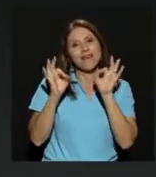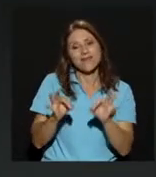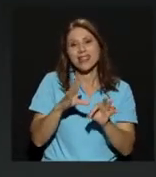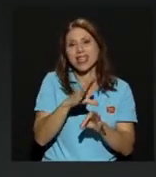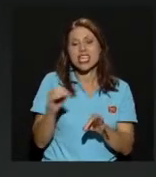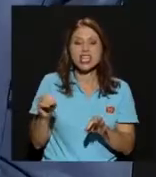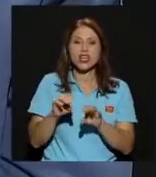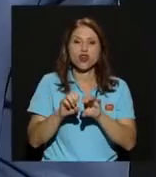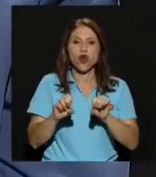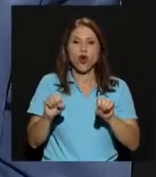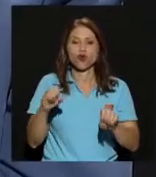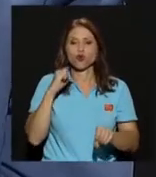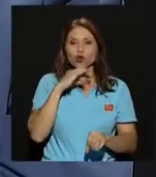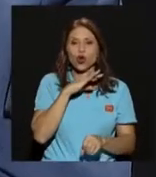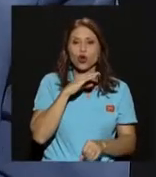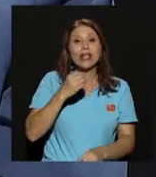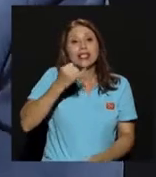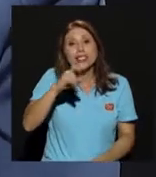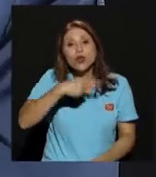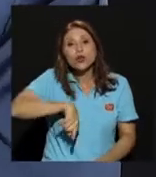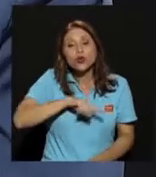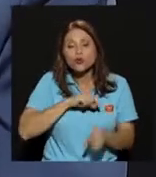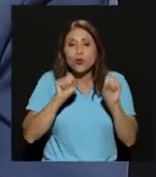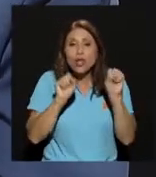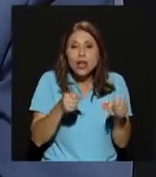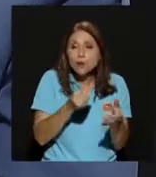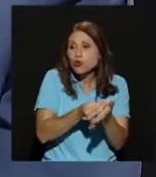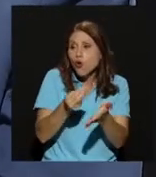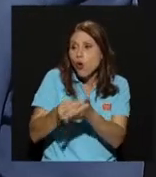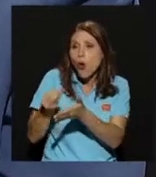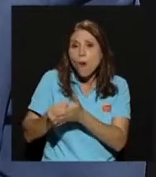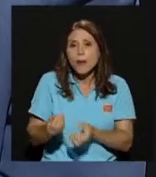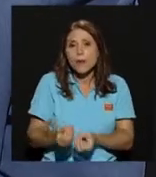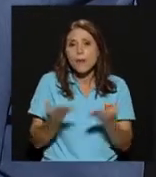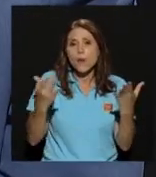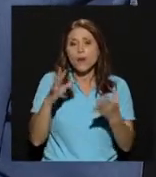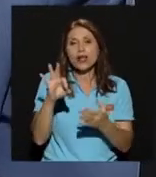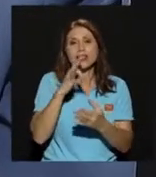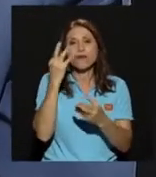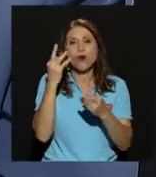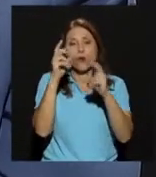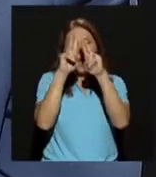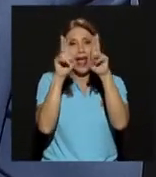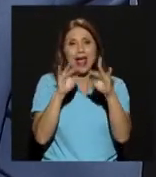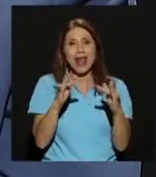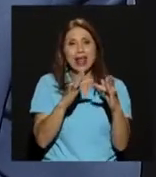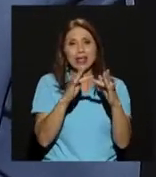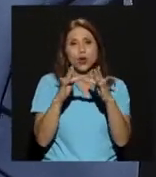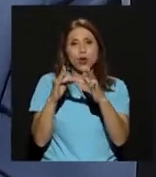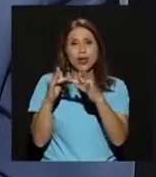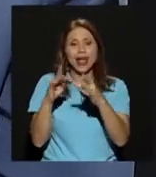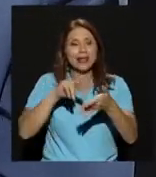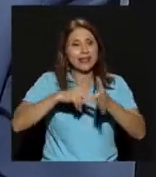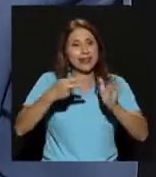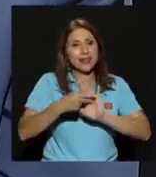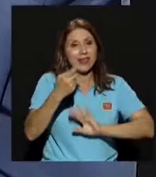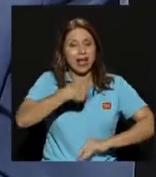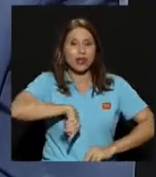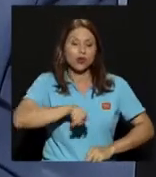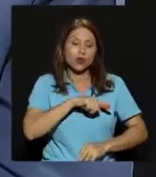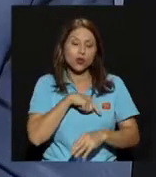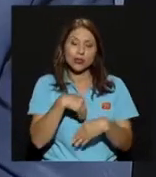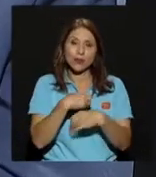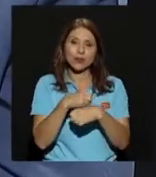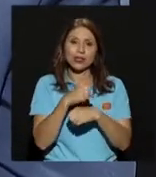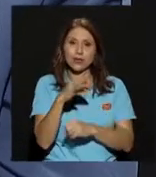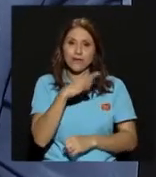pudiéramos hacer las compras de manera electrónica estaríamos generando un gran beneficio este al país